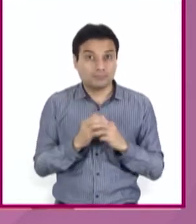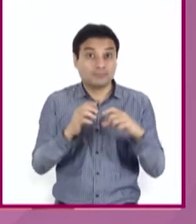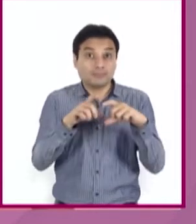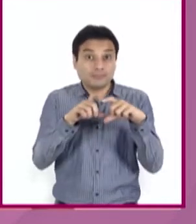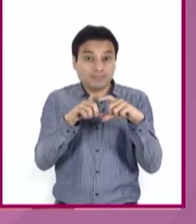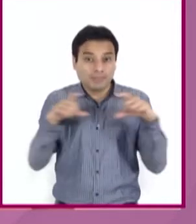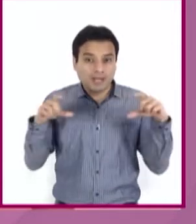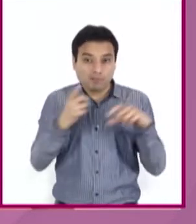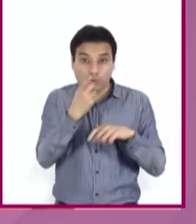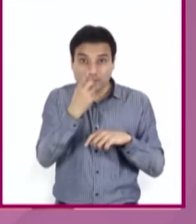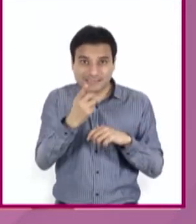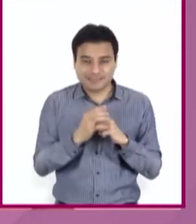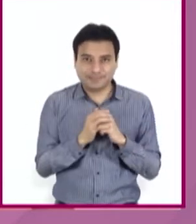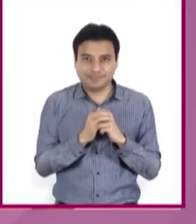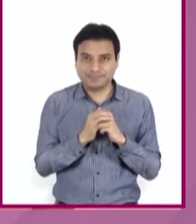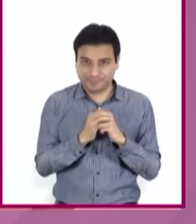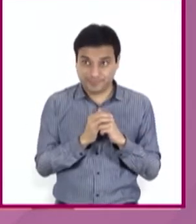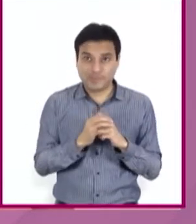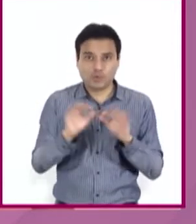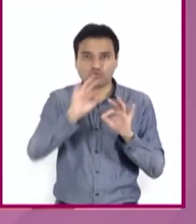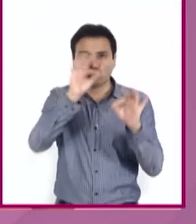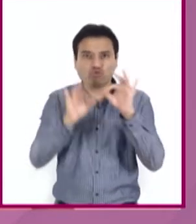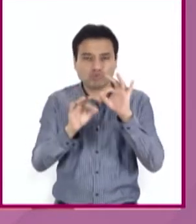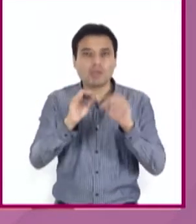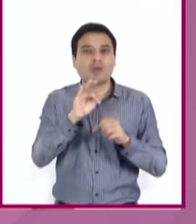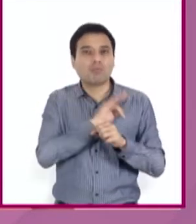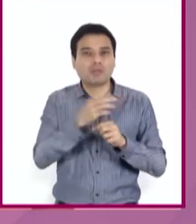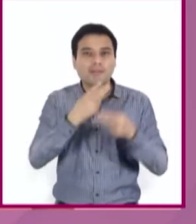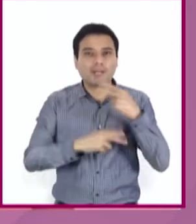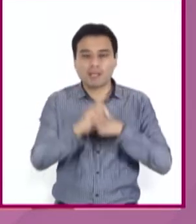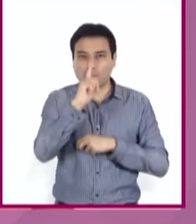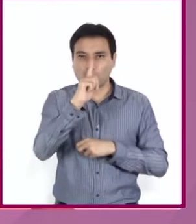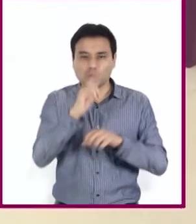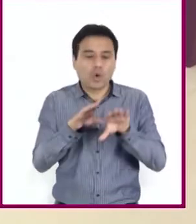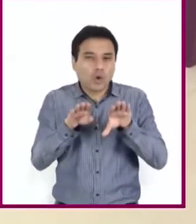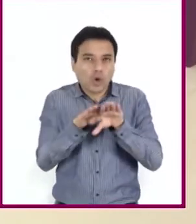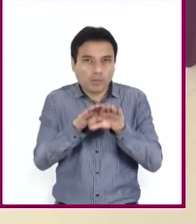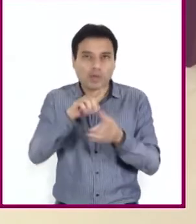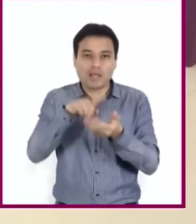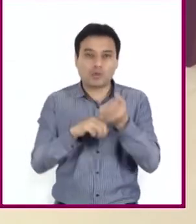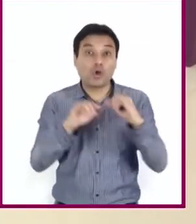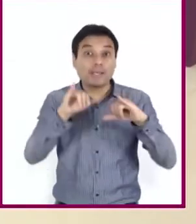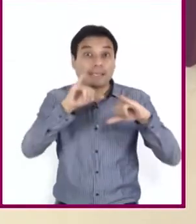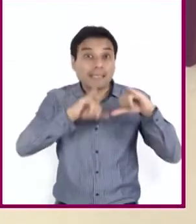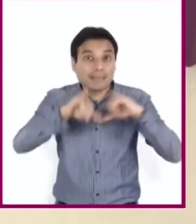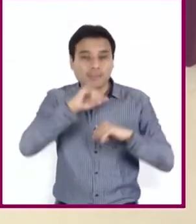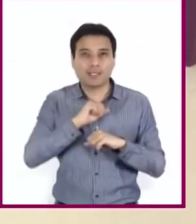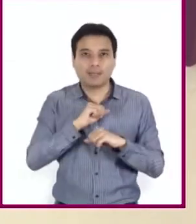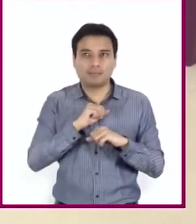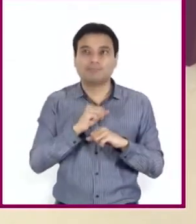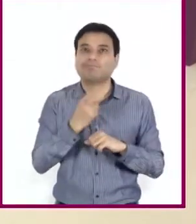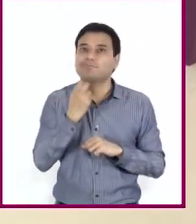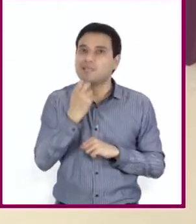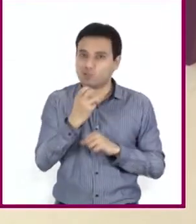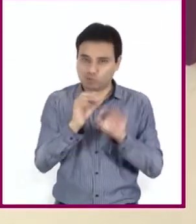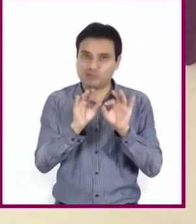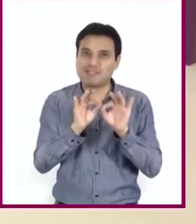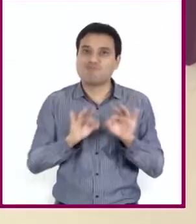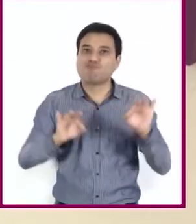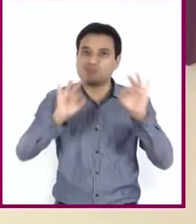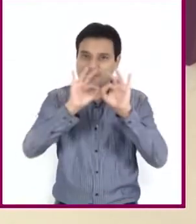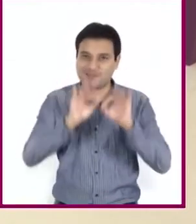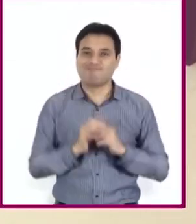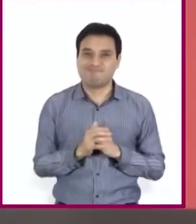párrafo nos mencionan que crean luz mediante una reacción química. Es algo importante o relevante para el